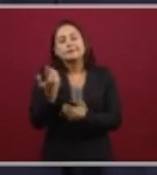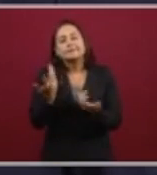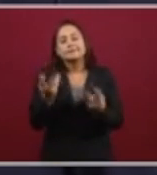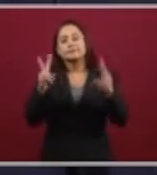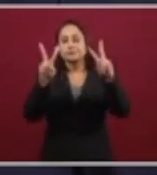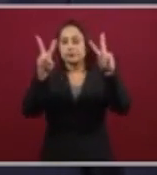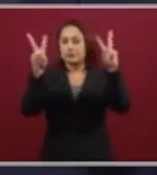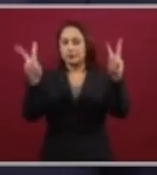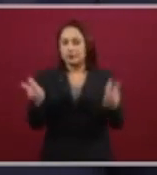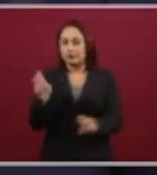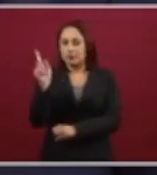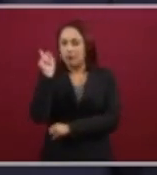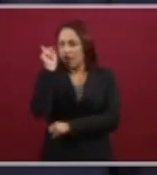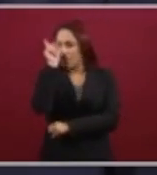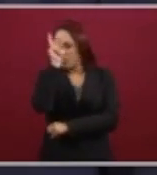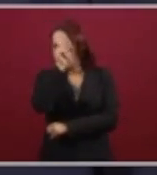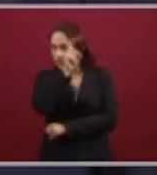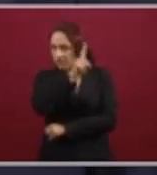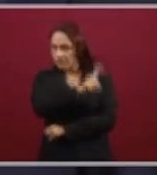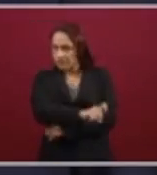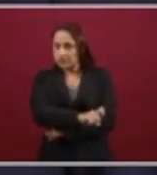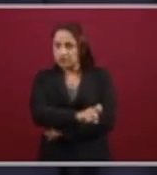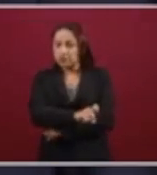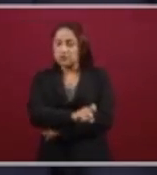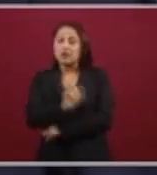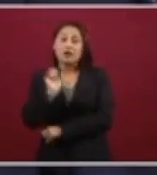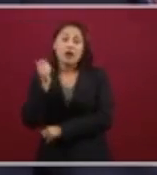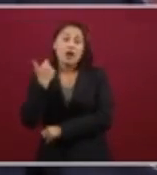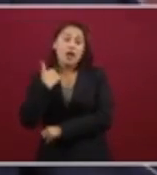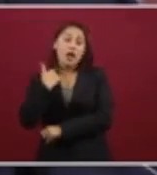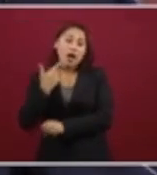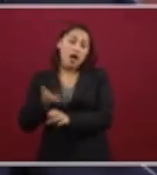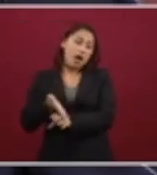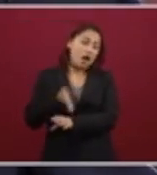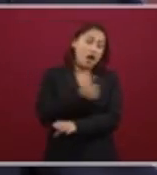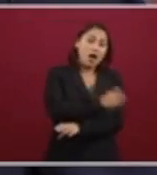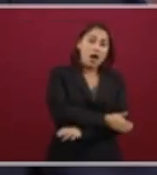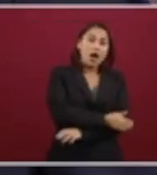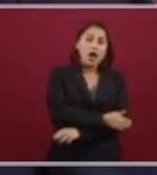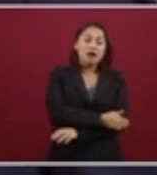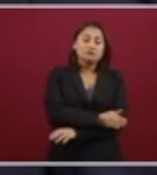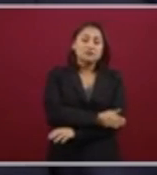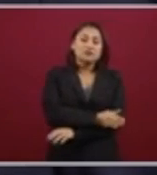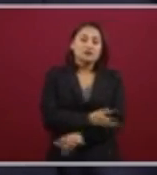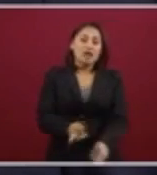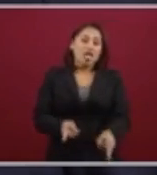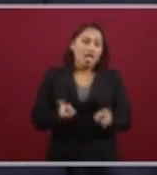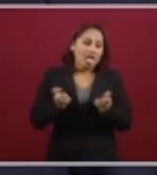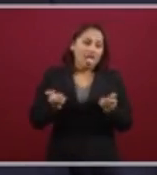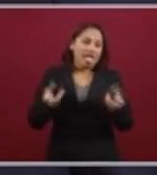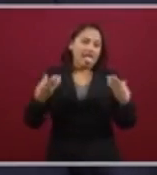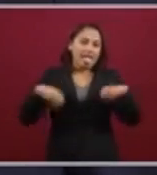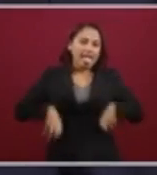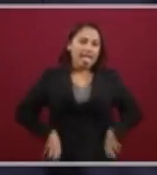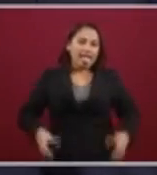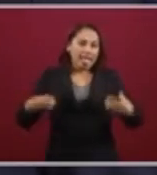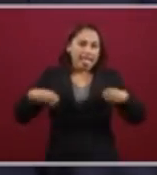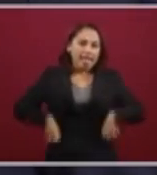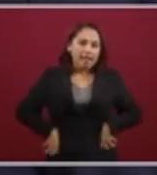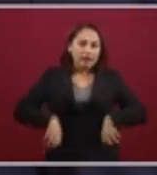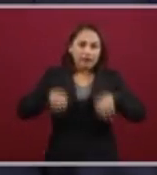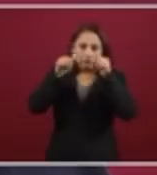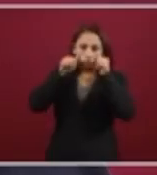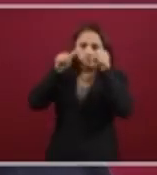Se dedicaron nuestros adversarios a saquear, a robar, y no atendieron las causas.